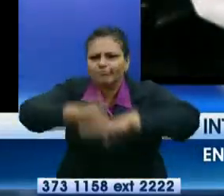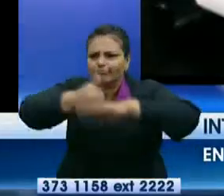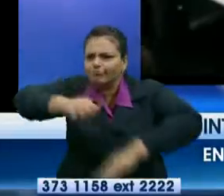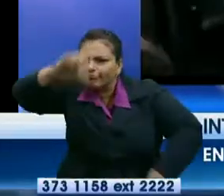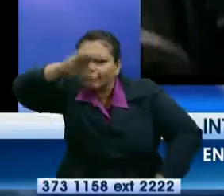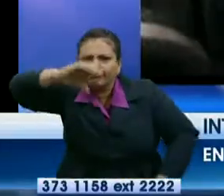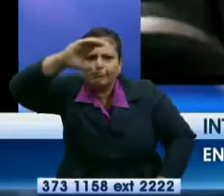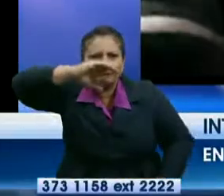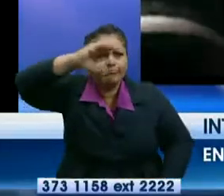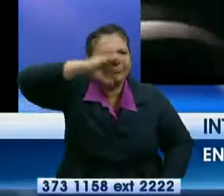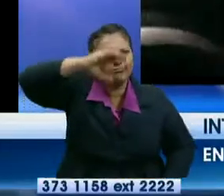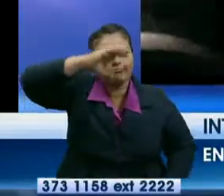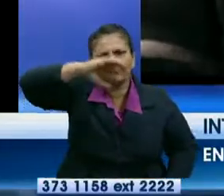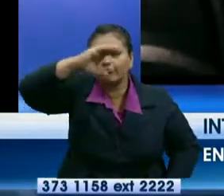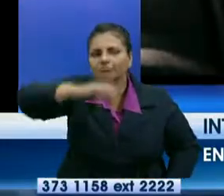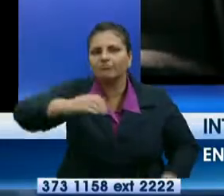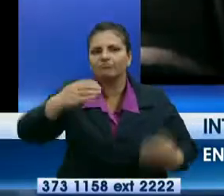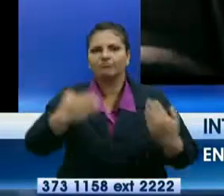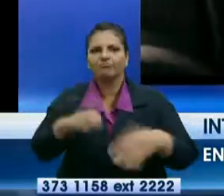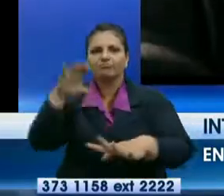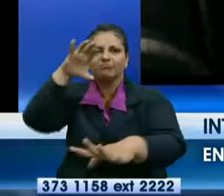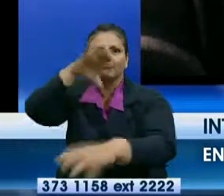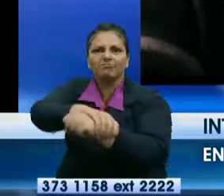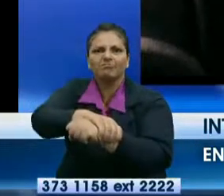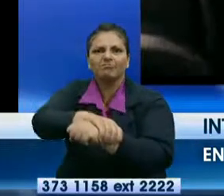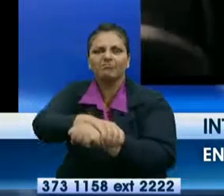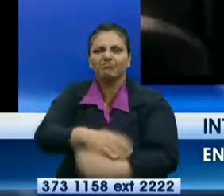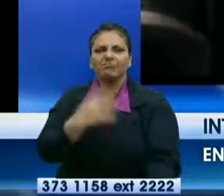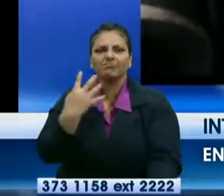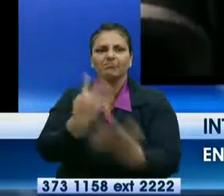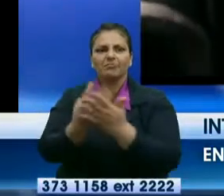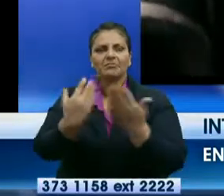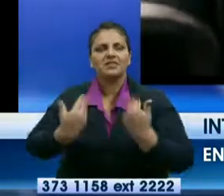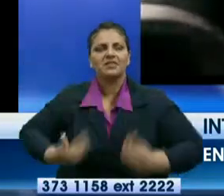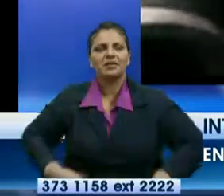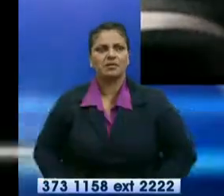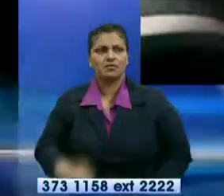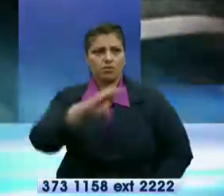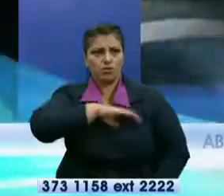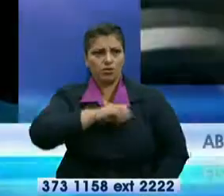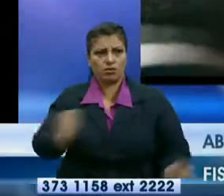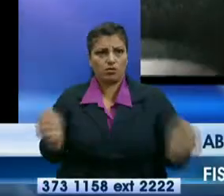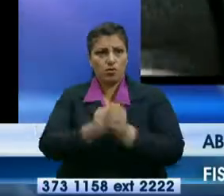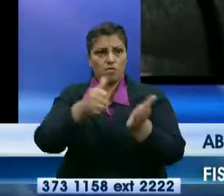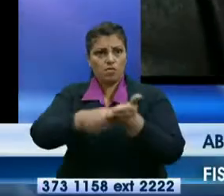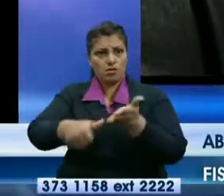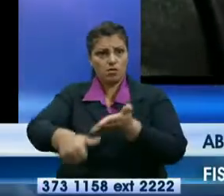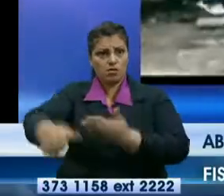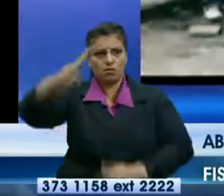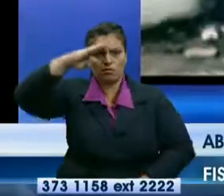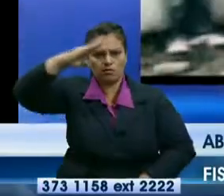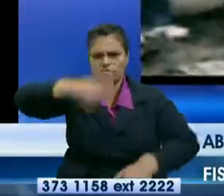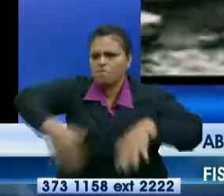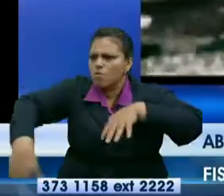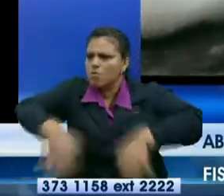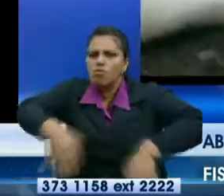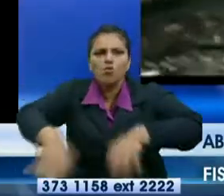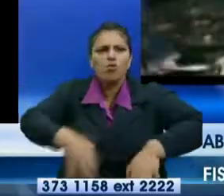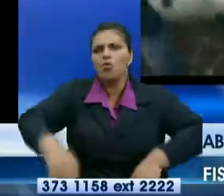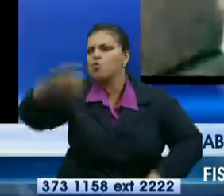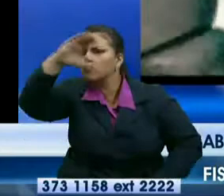los señores agentes de inteligencia la policía con el ministerio del interior- coordinada con el secreto para que obtengamos el allanamiento